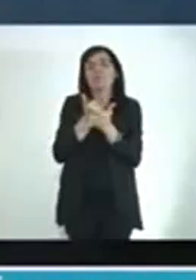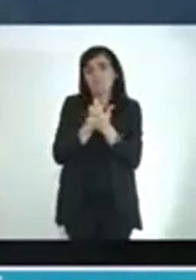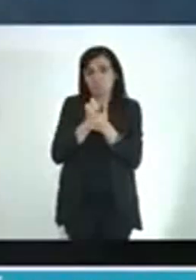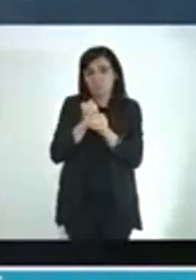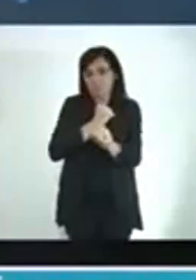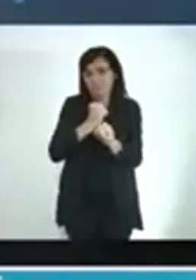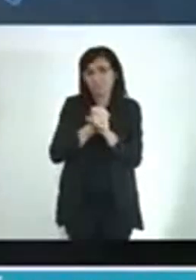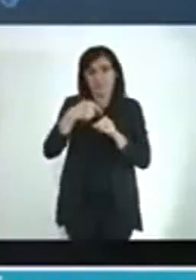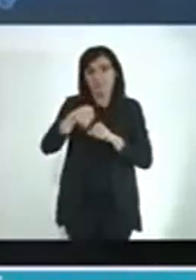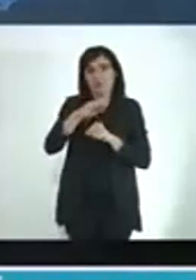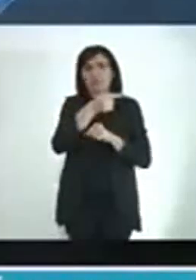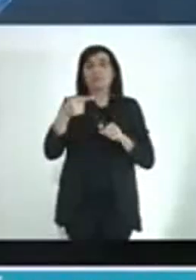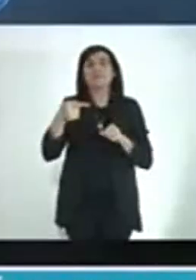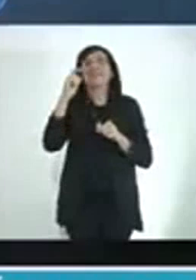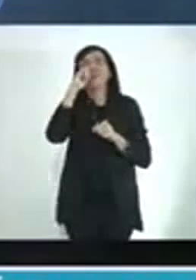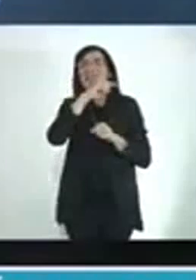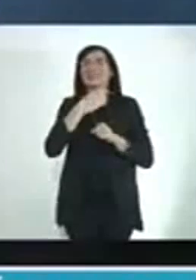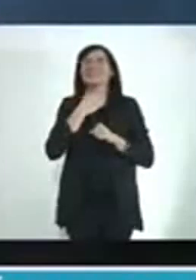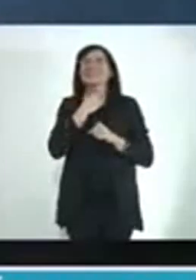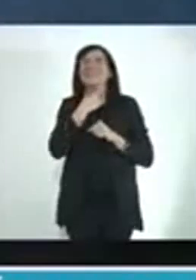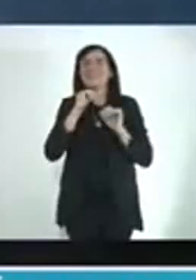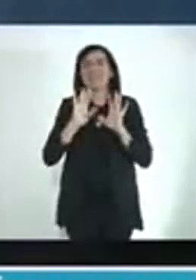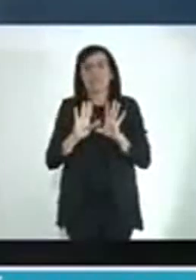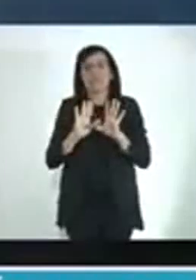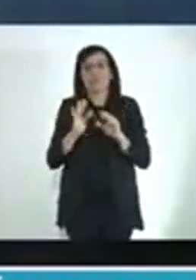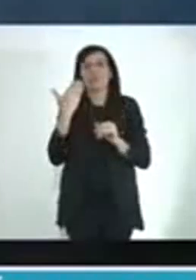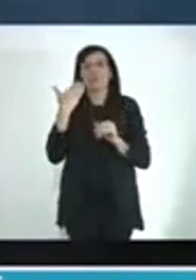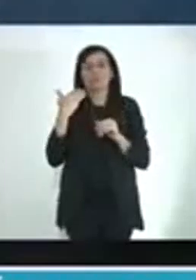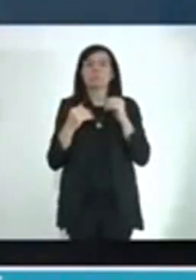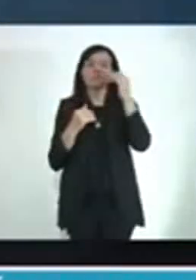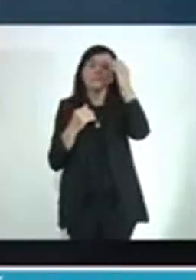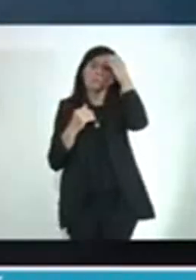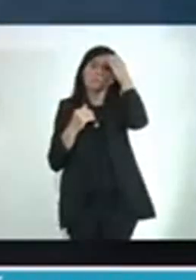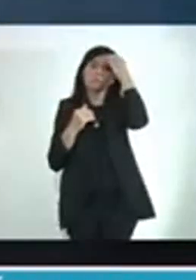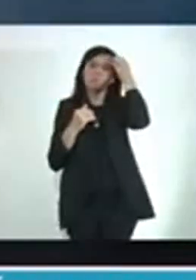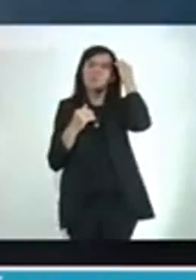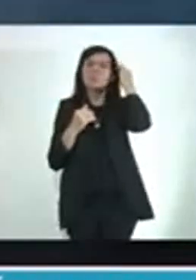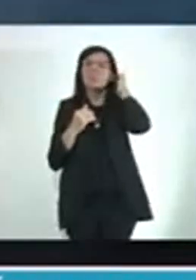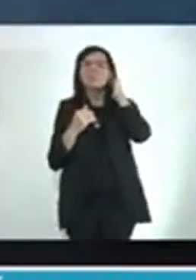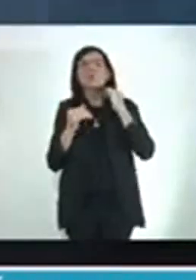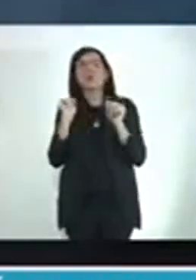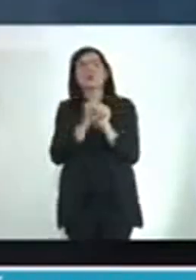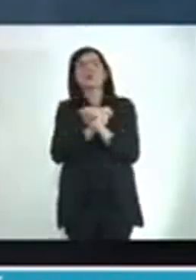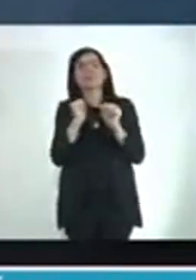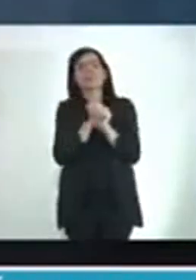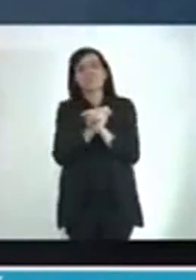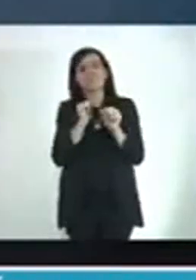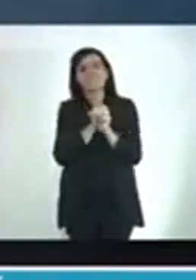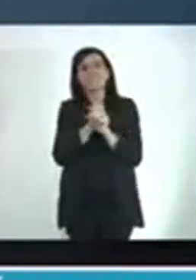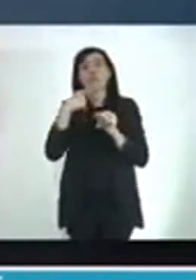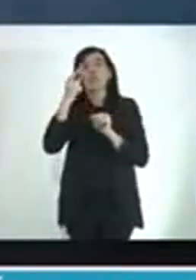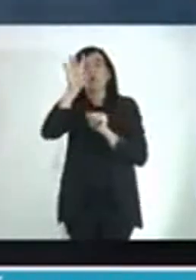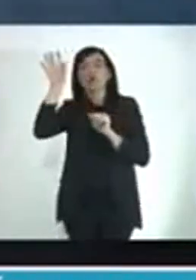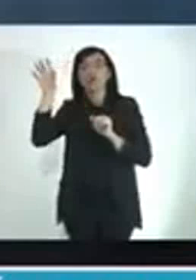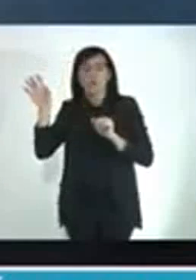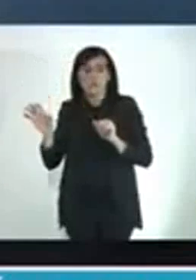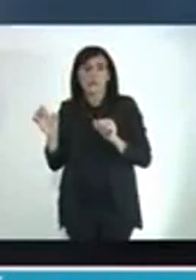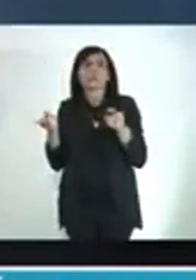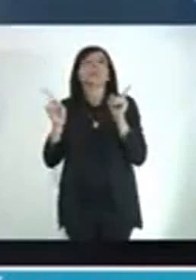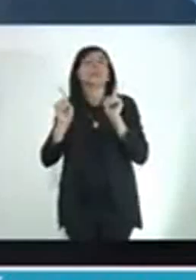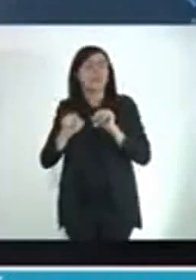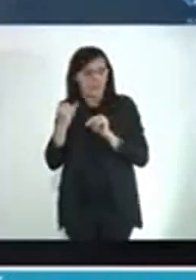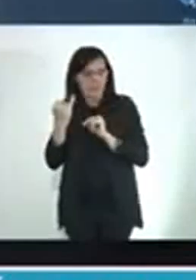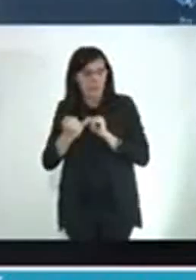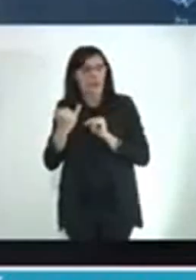viene. 7 de agosto, recién en la fecha cúlmine, para hacer la presentación formal, luego la aprobación. Aquellos que están fuera de la provincia, los docentes